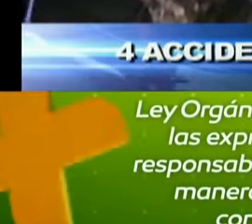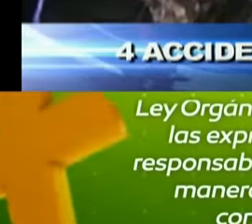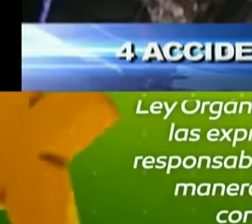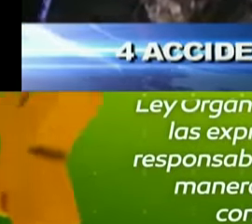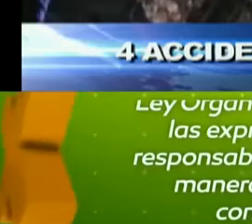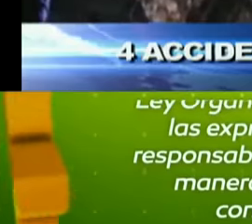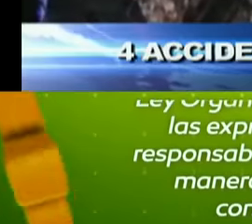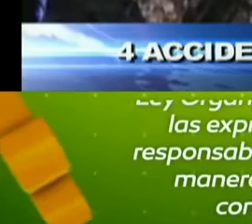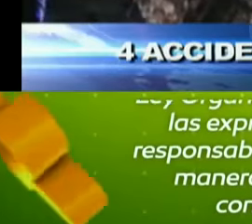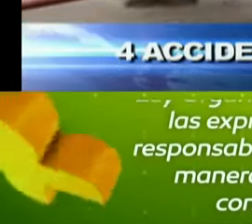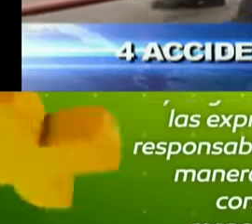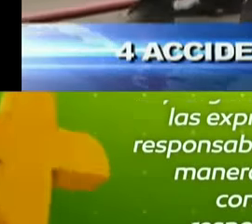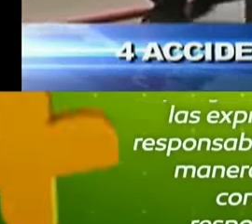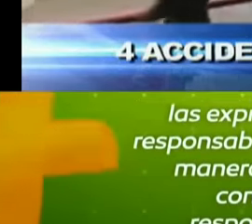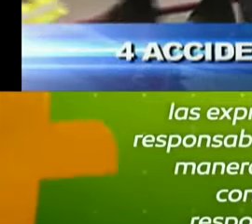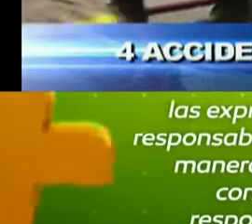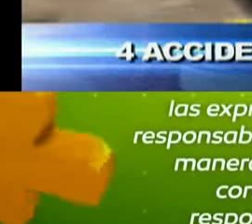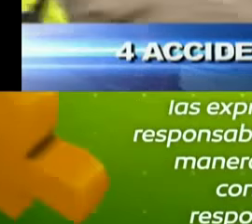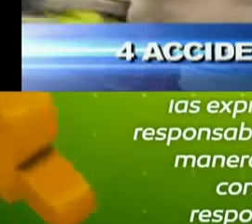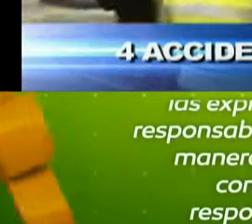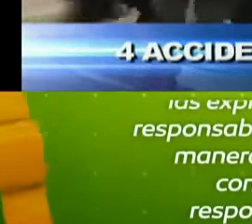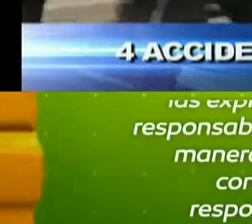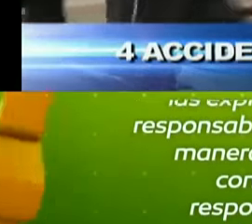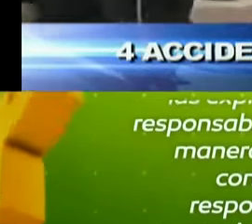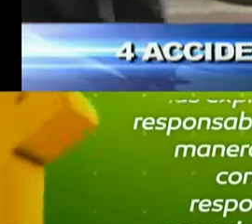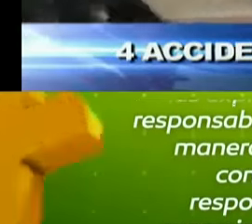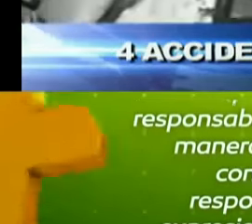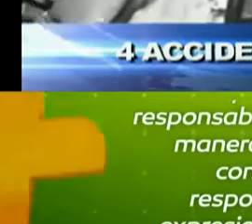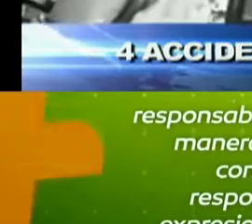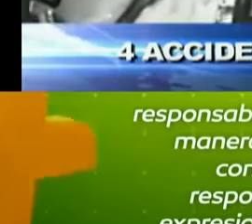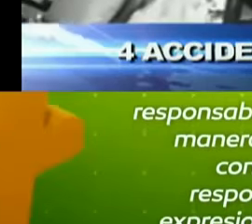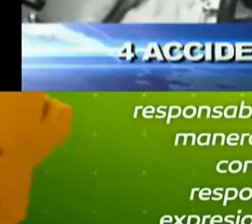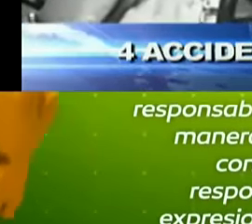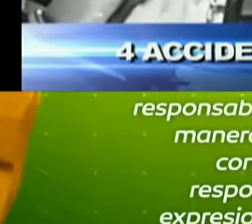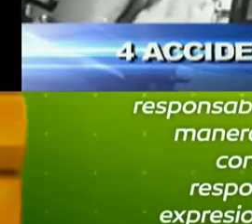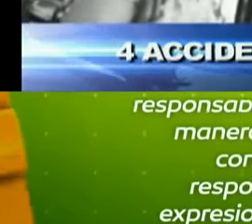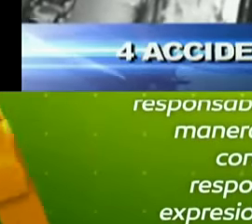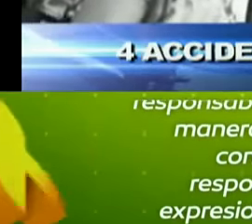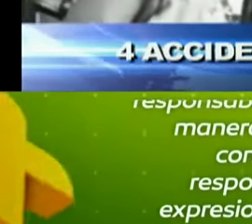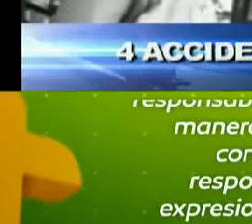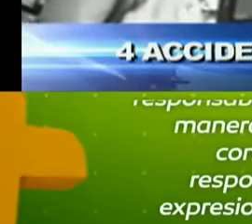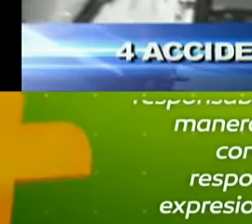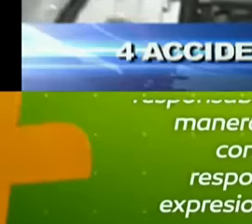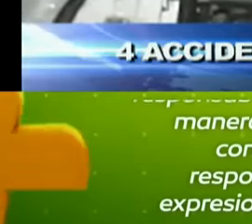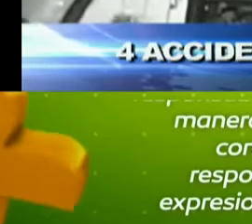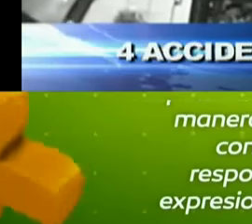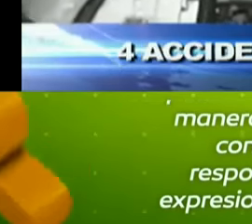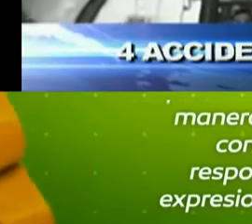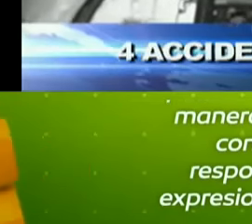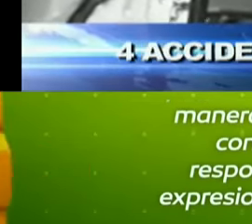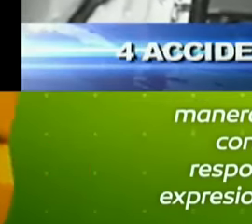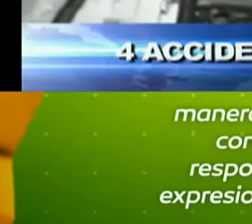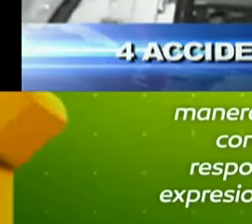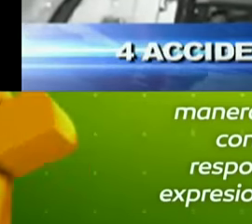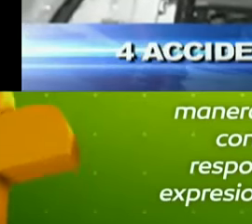causas y qué acciones ejecuta la Comisión de Tránsito del Ecuador para disminuir esos índices de percances